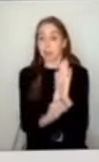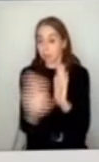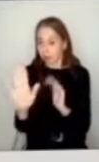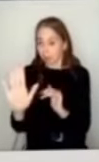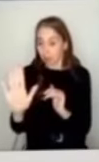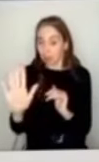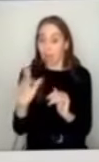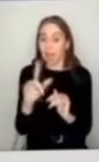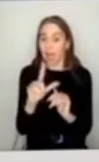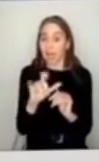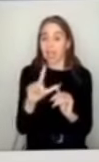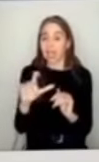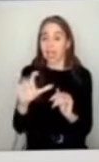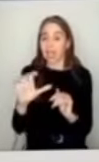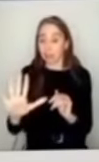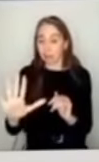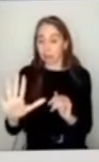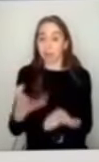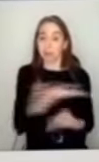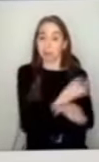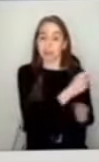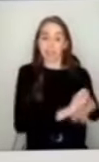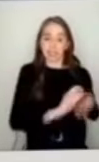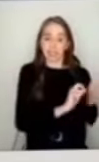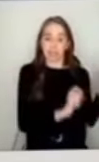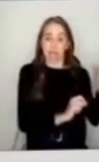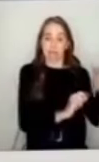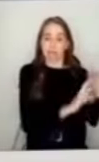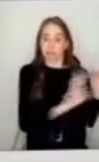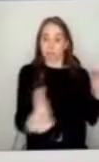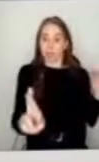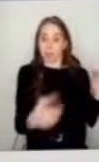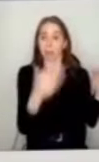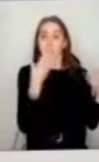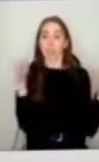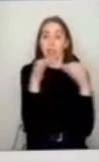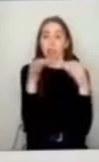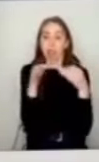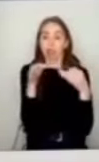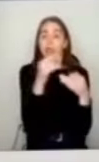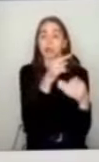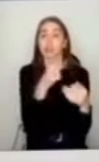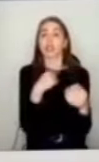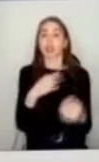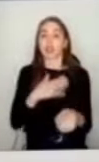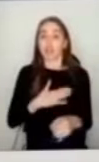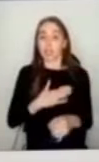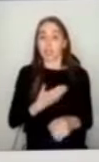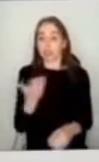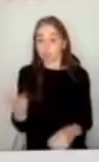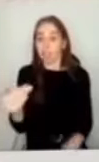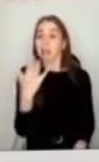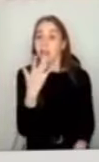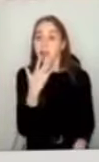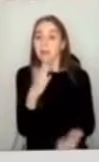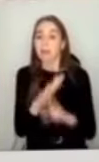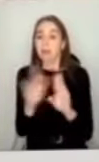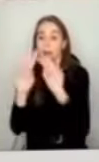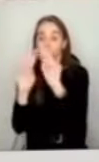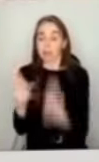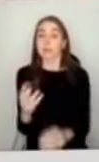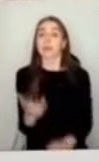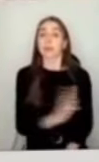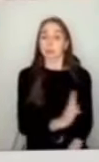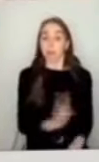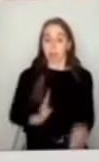A ver, le voy a pedir al secretario que se refiera para que enfoque de mejor manera sus palabras, porque yo le quiero dar la palabra para que termine el punto.